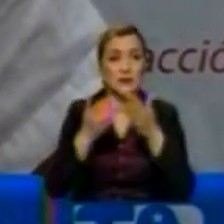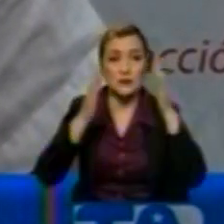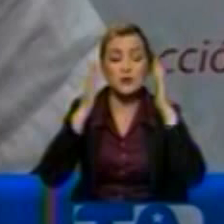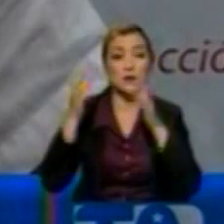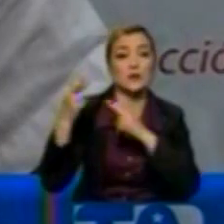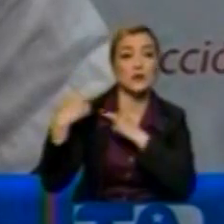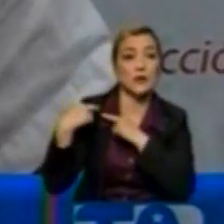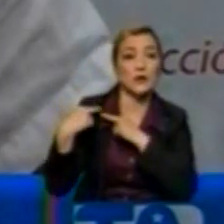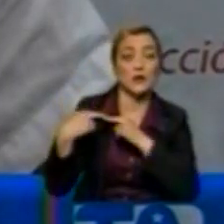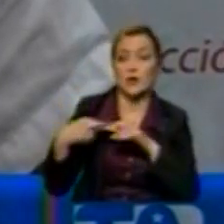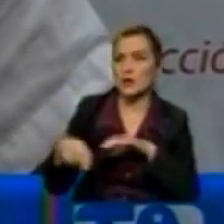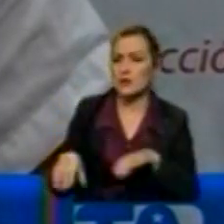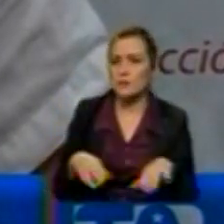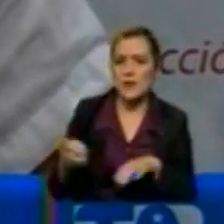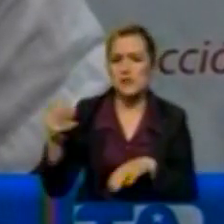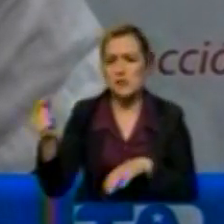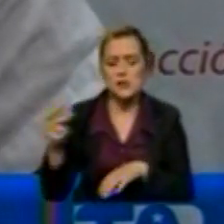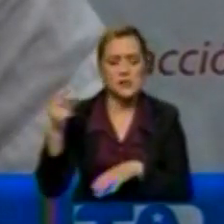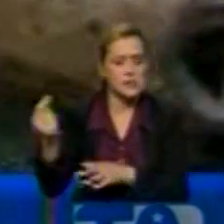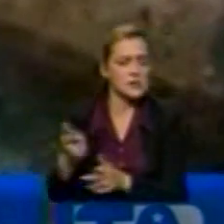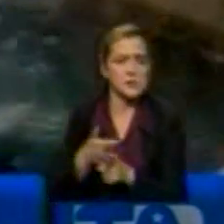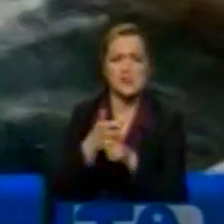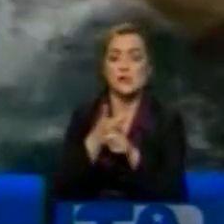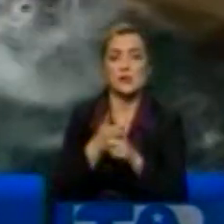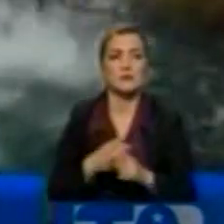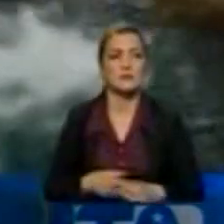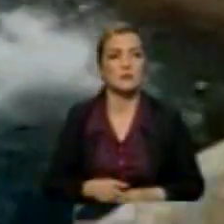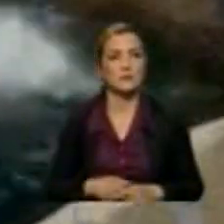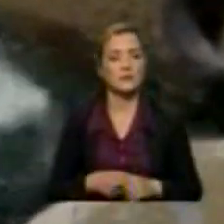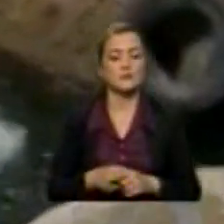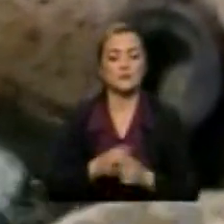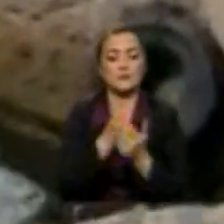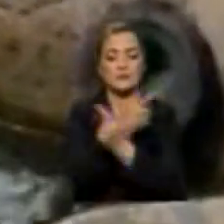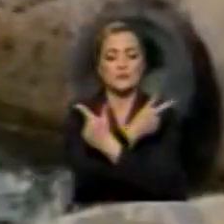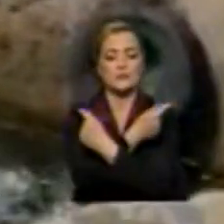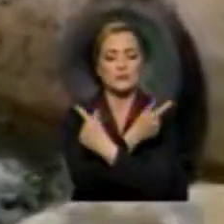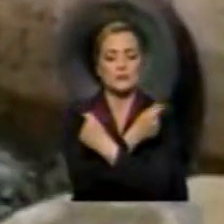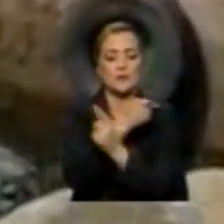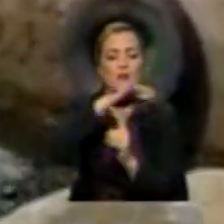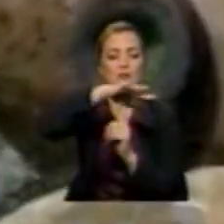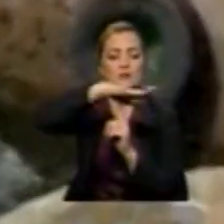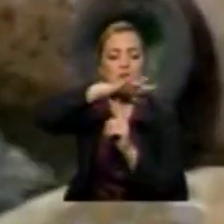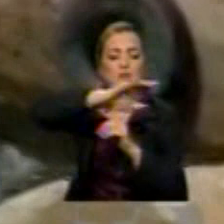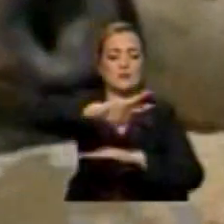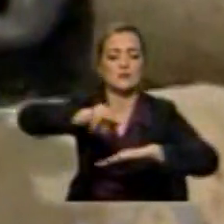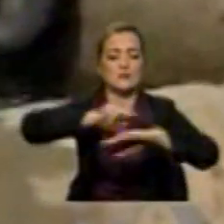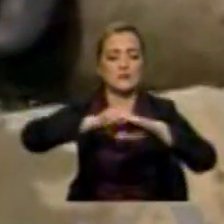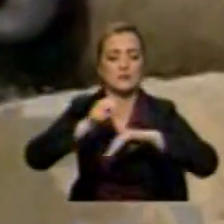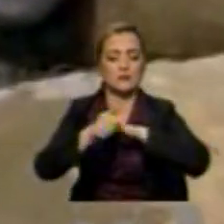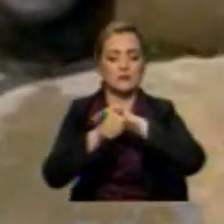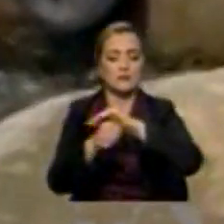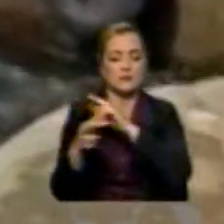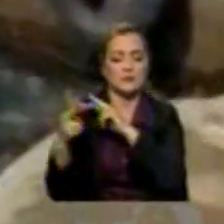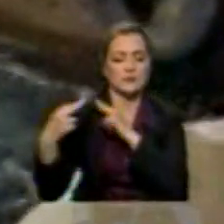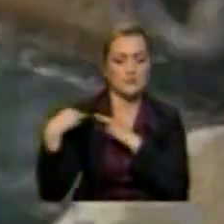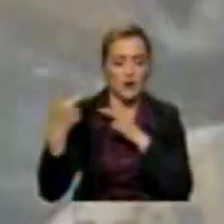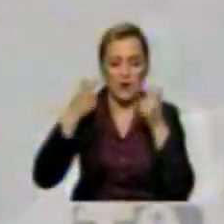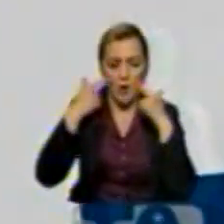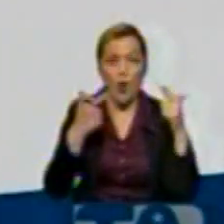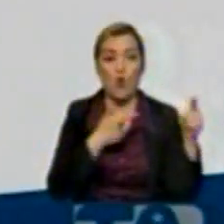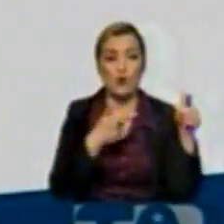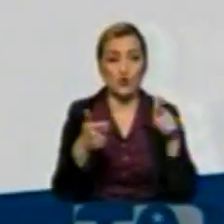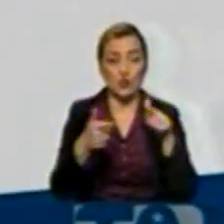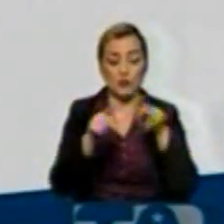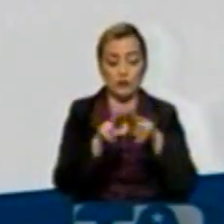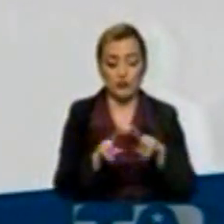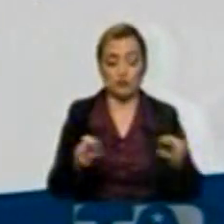ya activado de una manera urgente. En su cuenta de Twitter, el Parque Nacional Galápagos, a cargo del cuidado de esta reserva